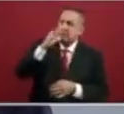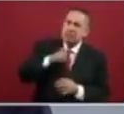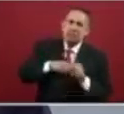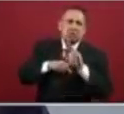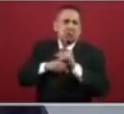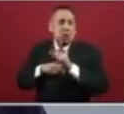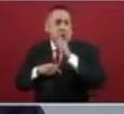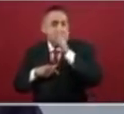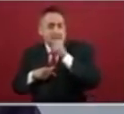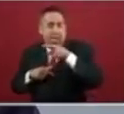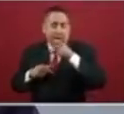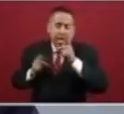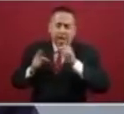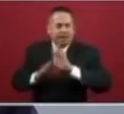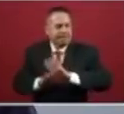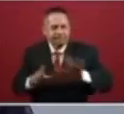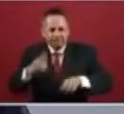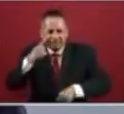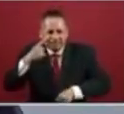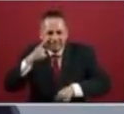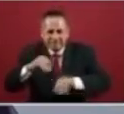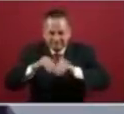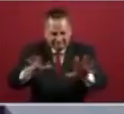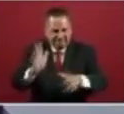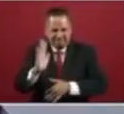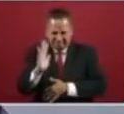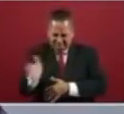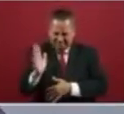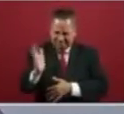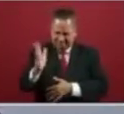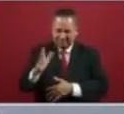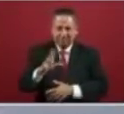era posible. Ya se están sembrando